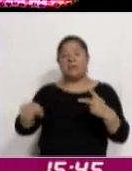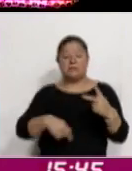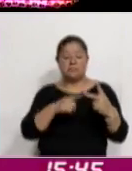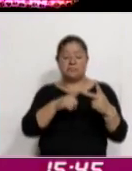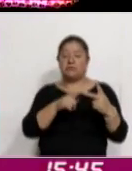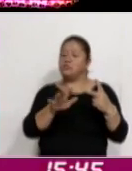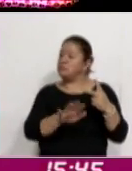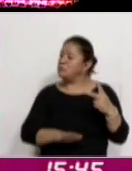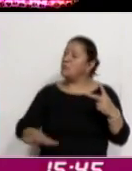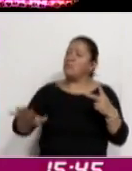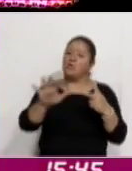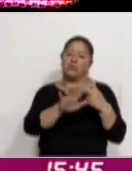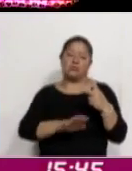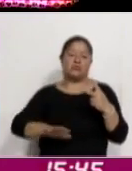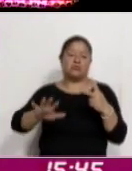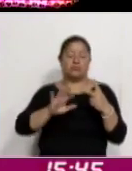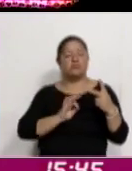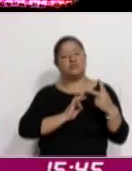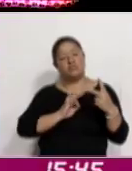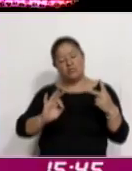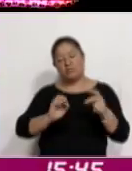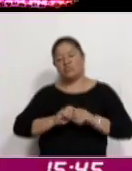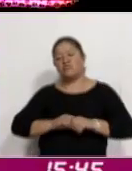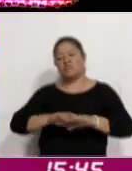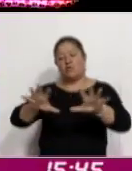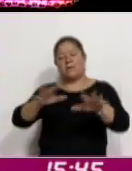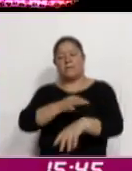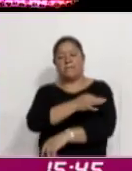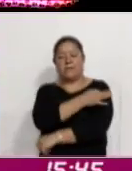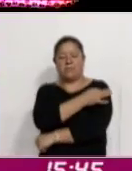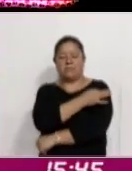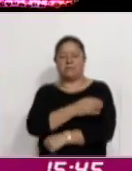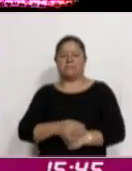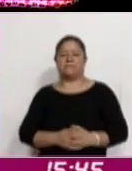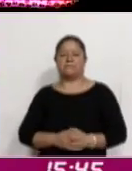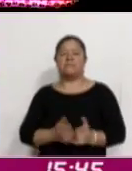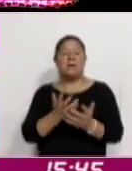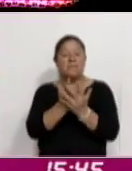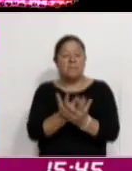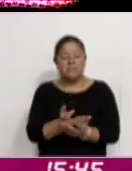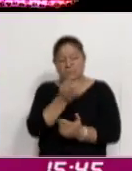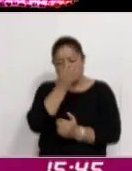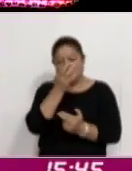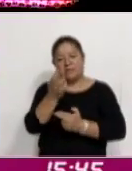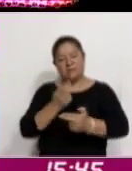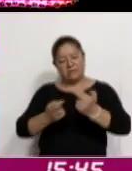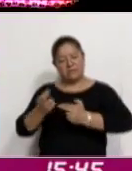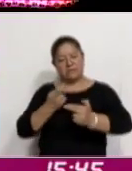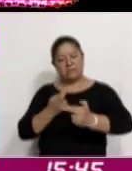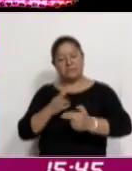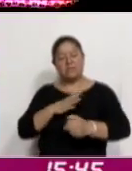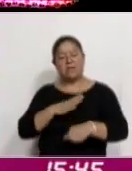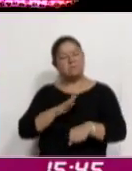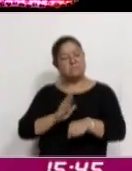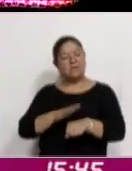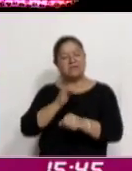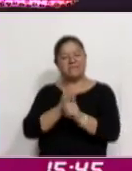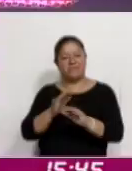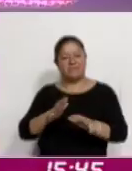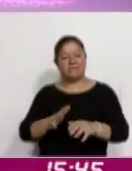toda la población en general podrá recibir estas vacunas. Vamos a hacer una pausa, regresamos enseguida, tenemos más